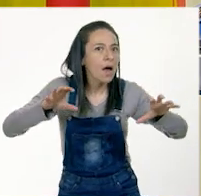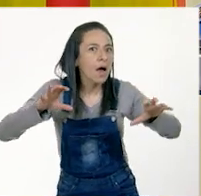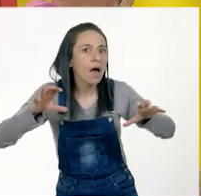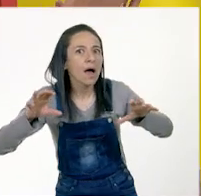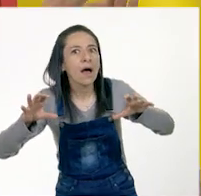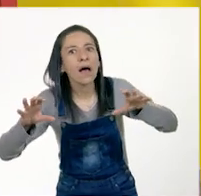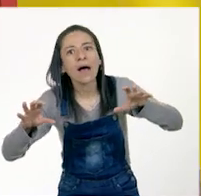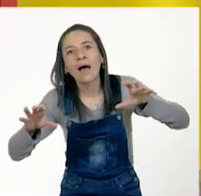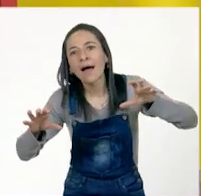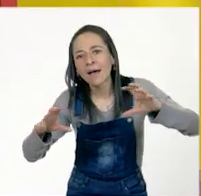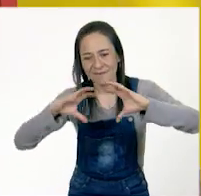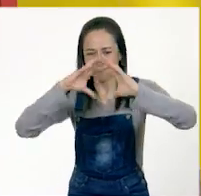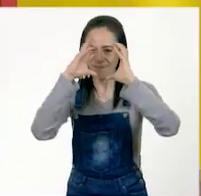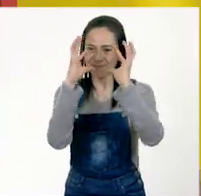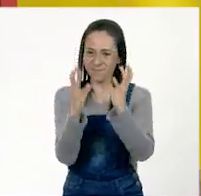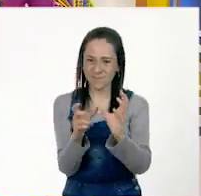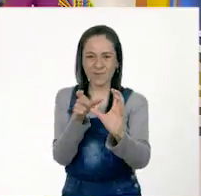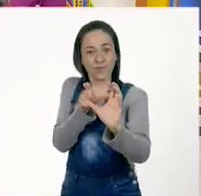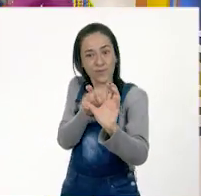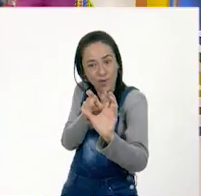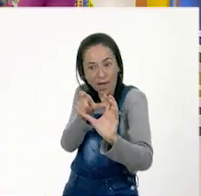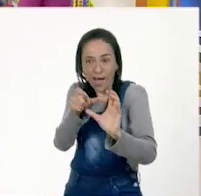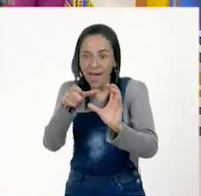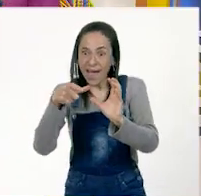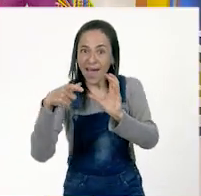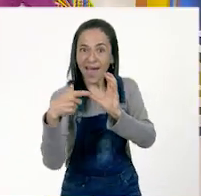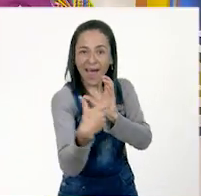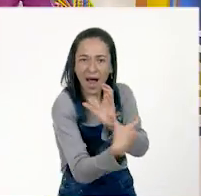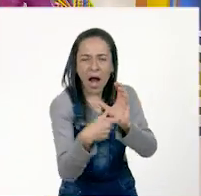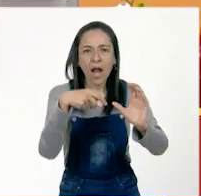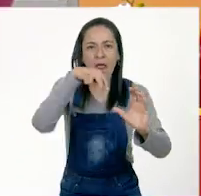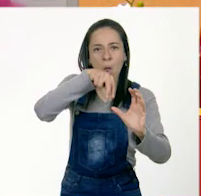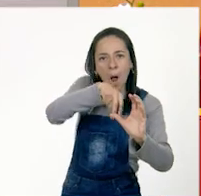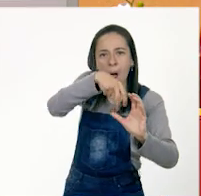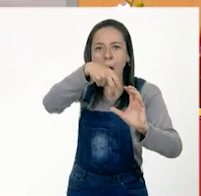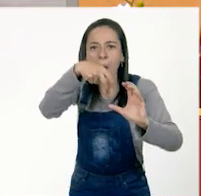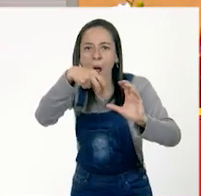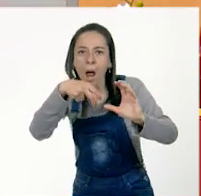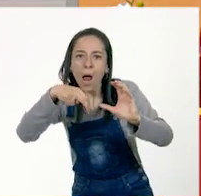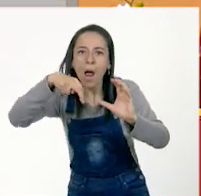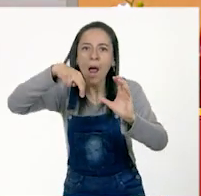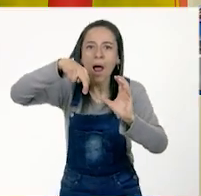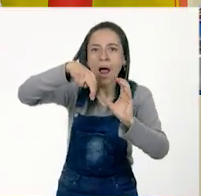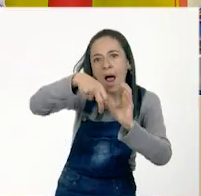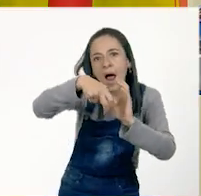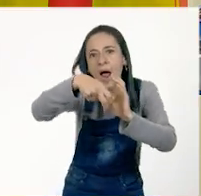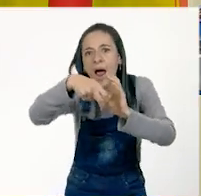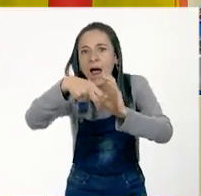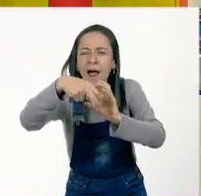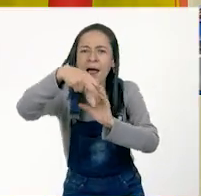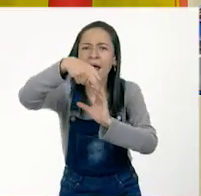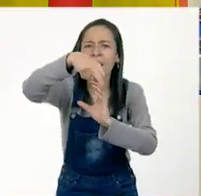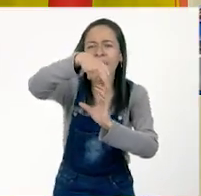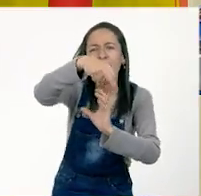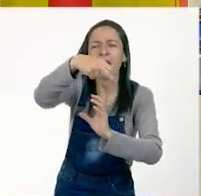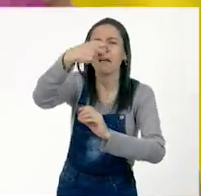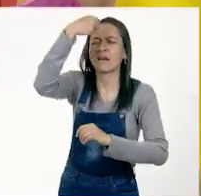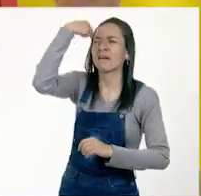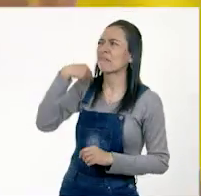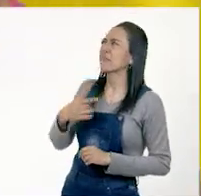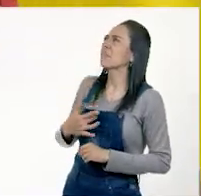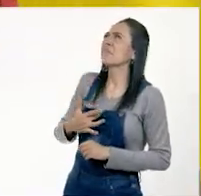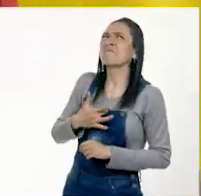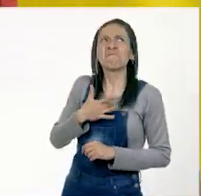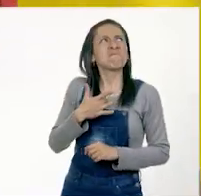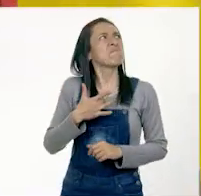en los anillos de un planeta. Como veía que resistía, fue a